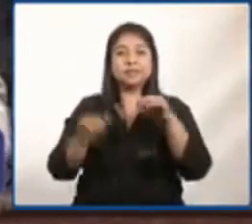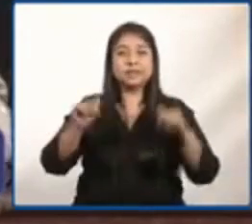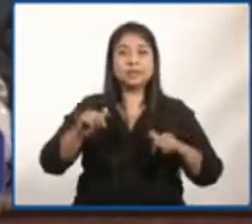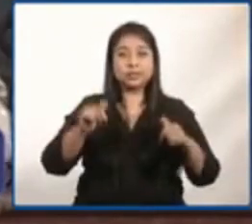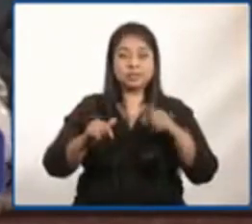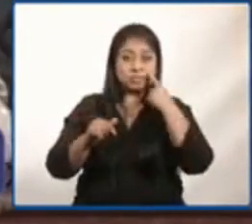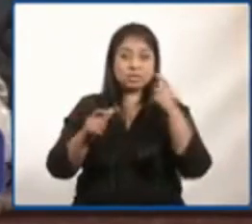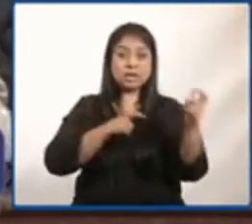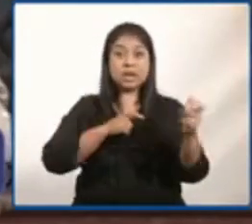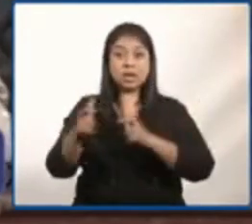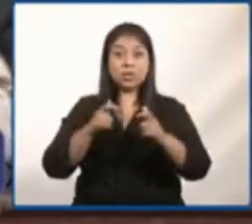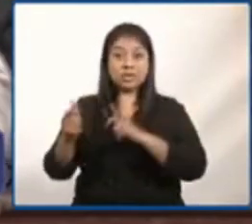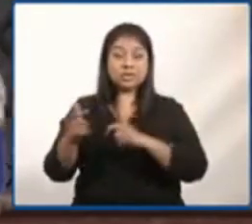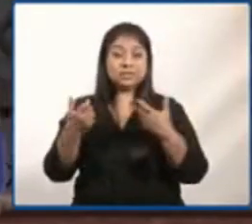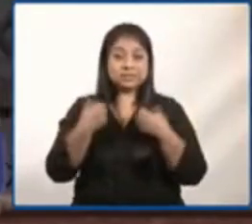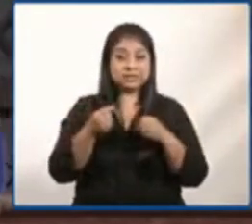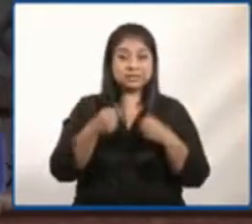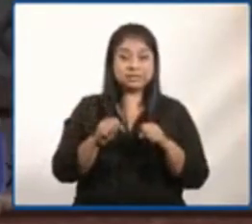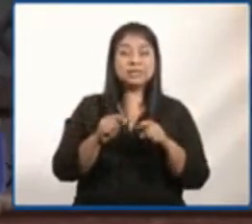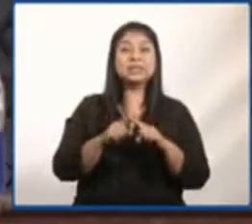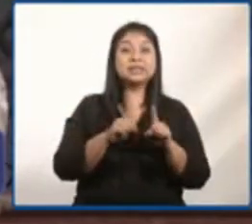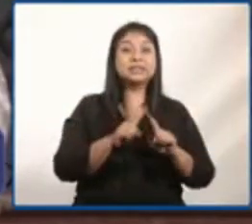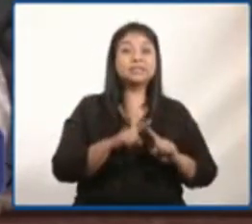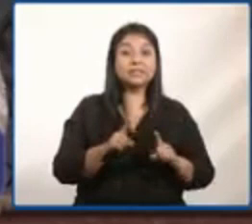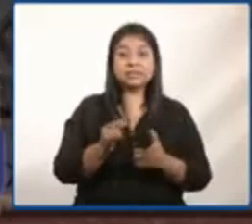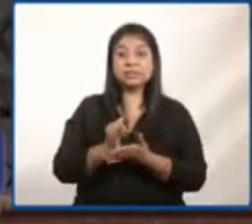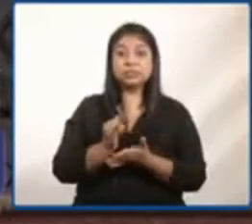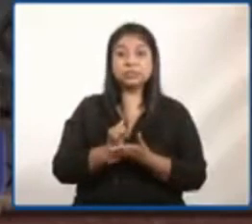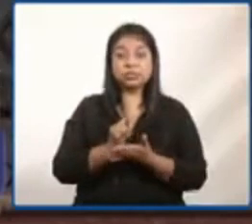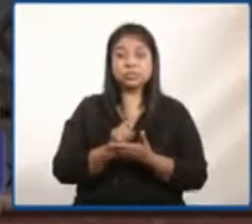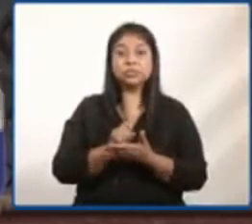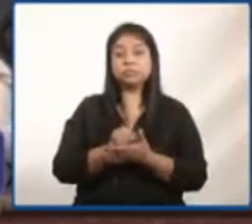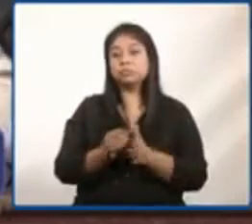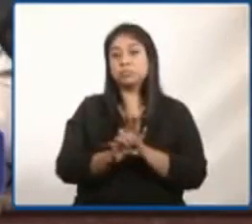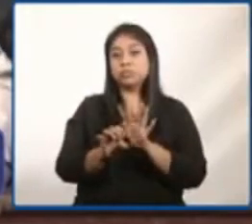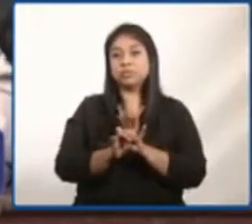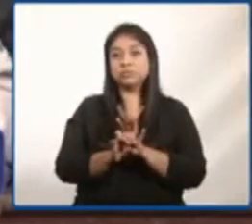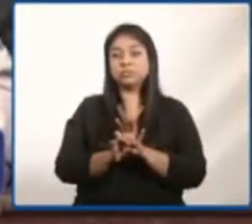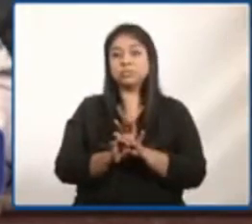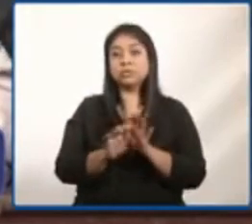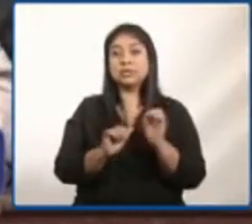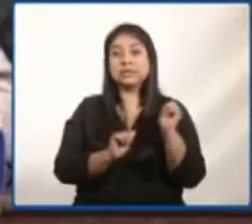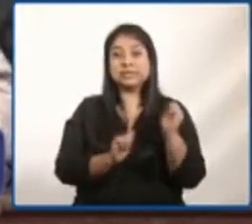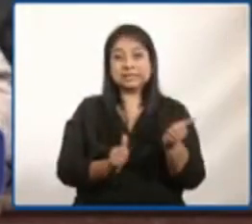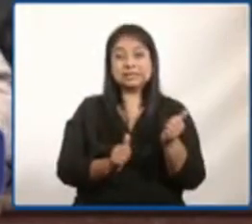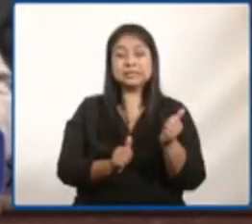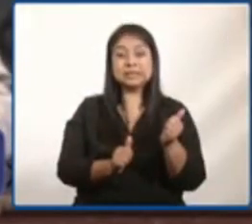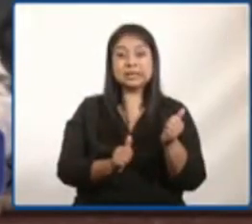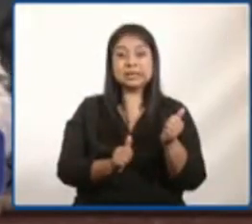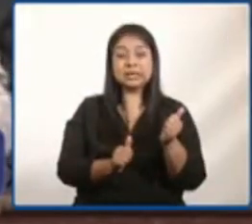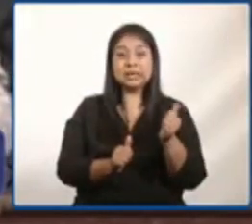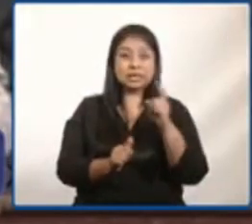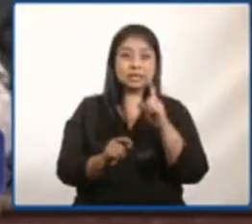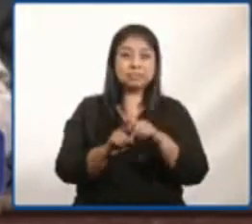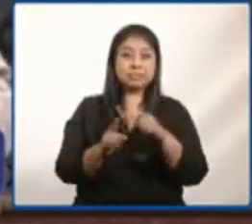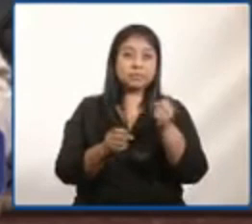la coordinación que se ha realizado con las diferentes instituciones. Estamos hablando de al menos 15 instituciones que